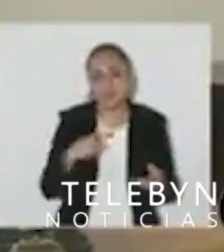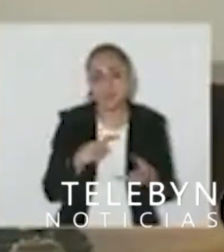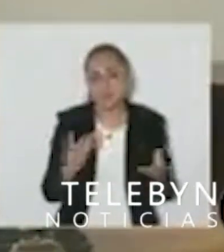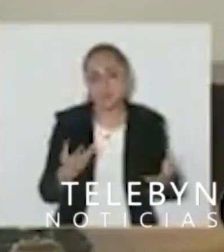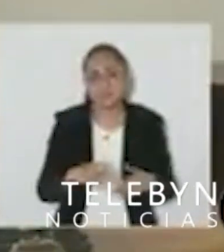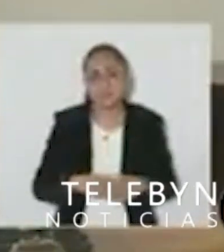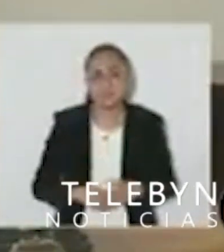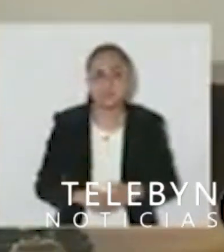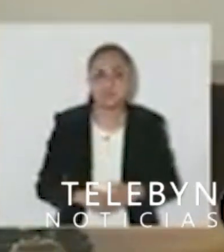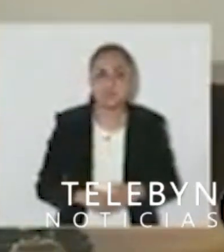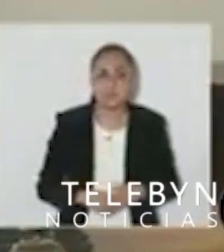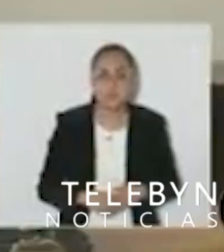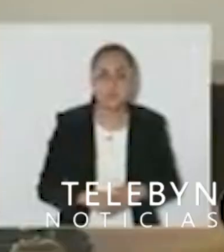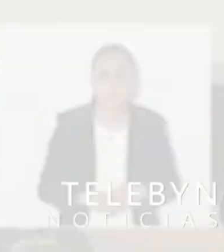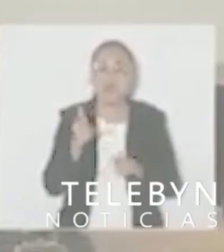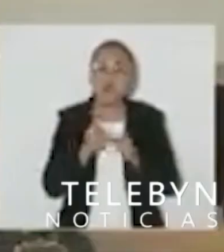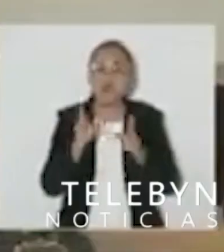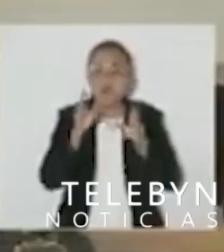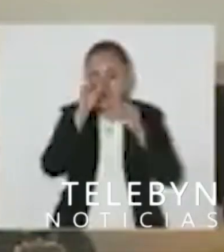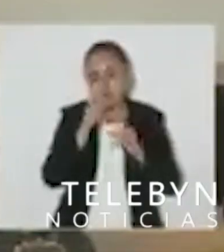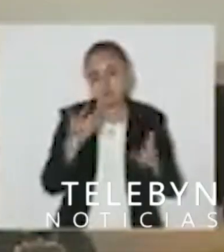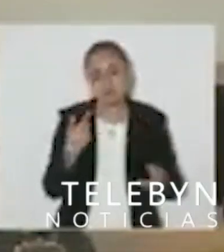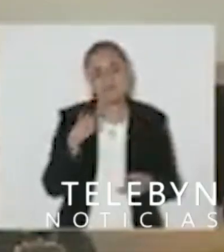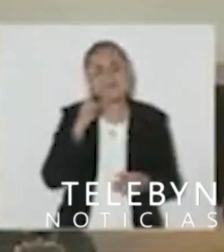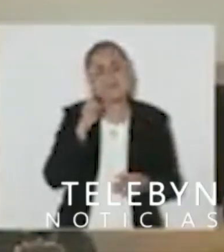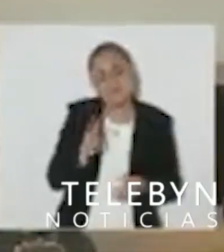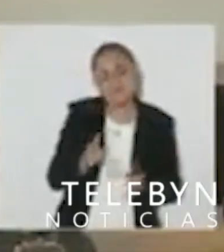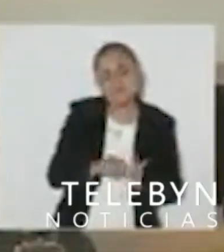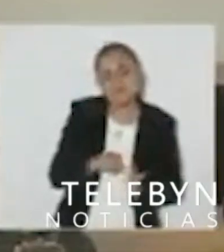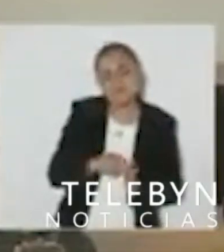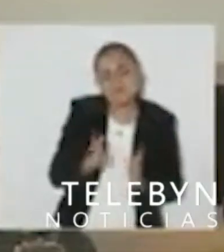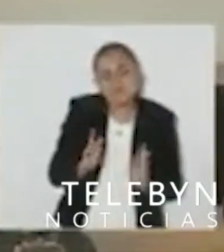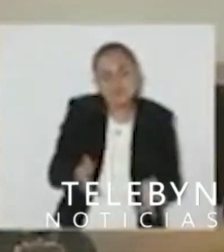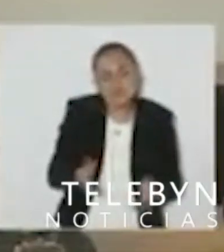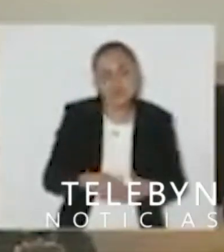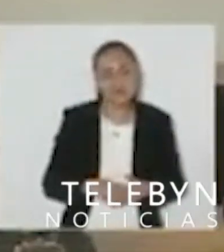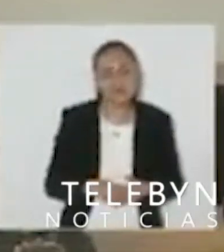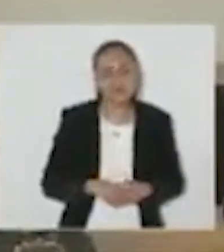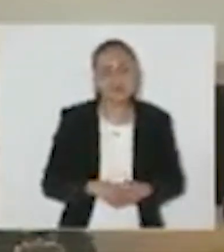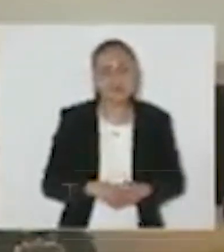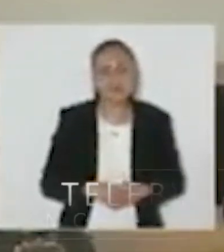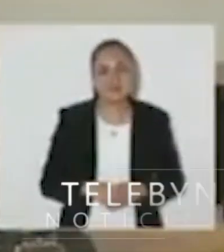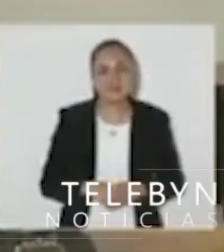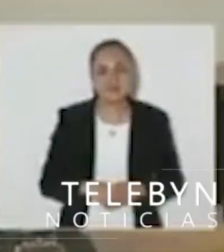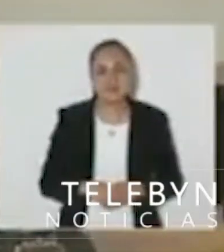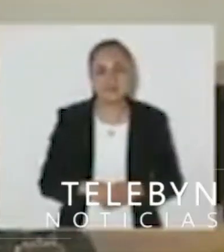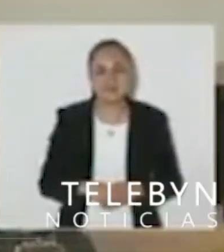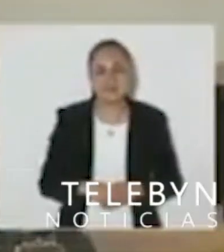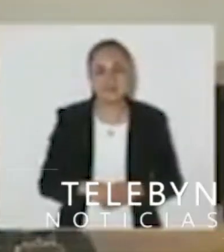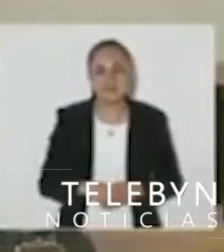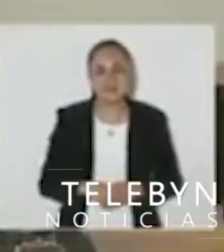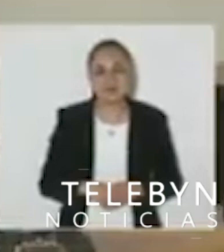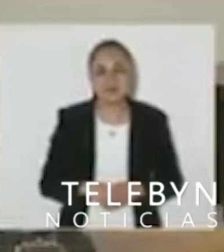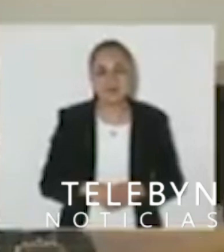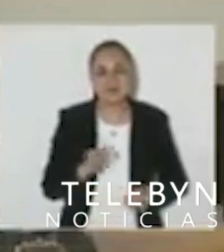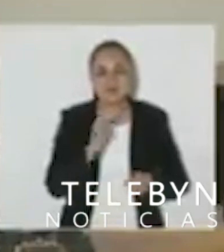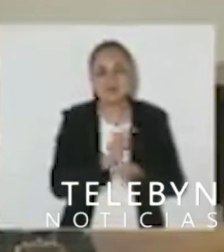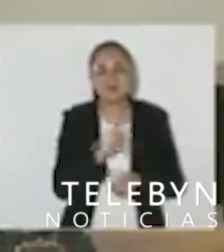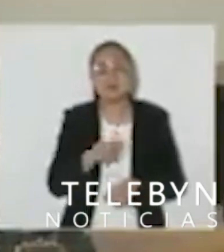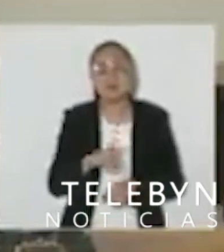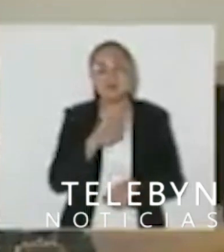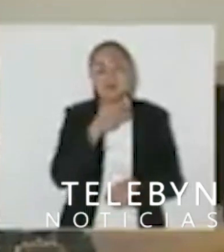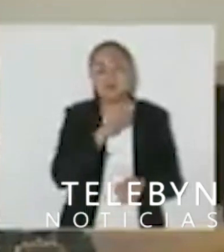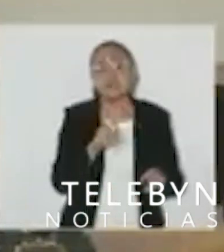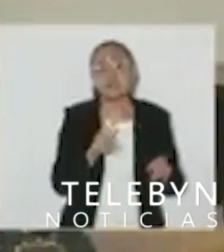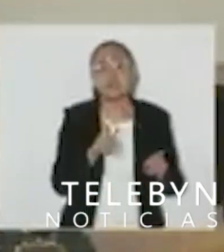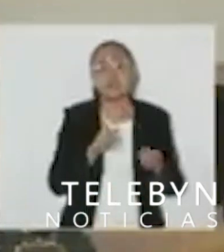aunque no fuera adulterado además pidió al ayuntamiento de Puebla que revise la operación de los salones sociales que se